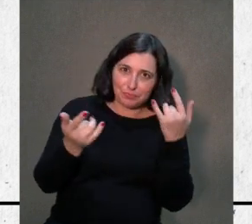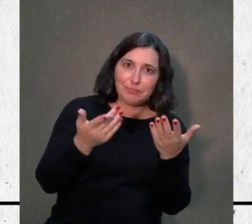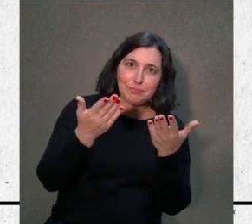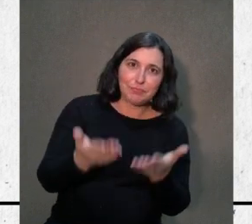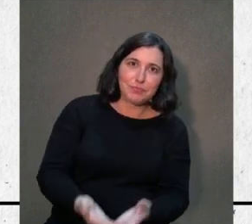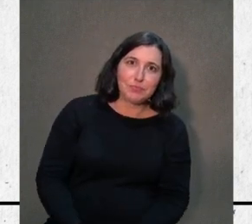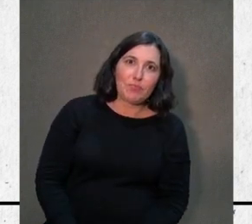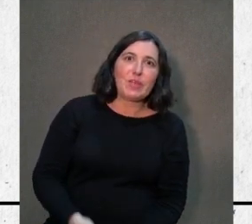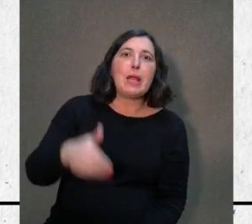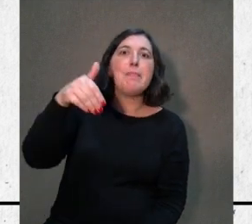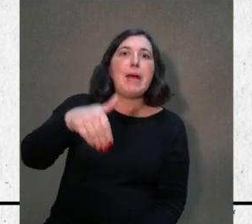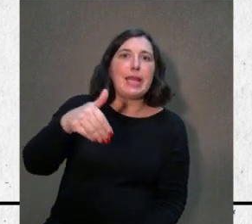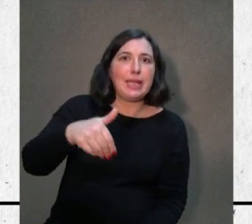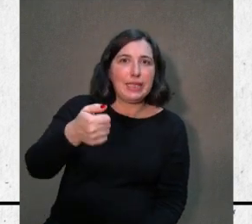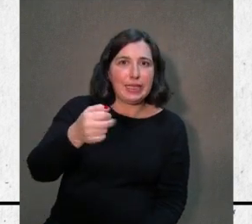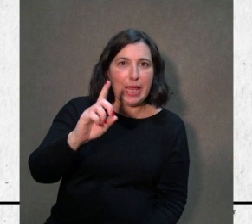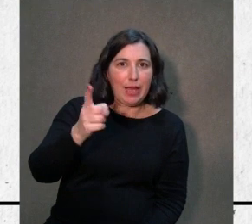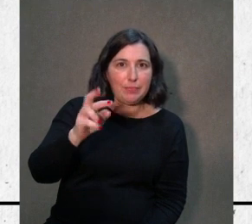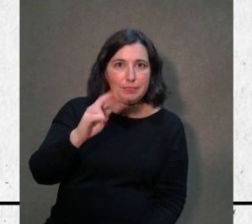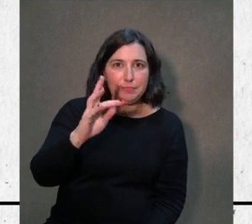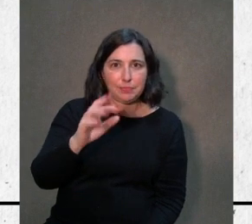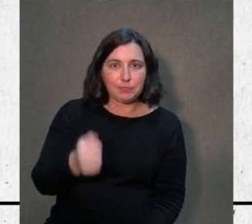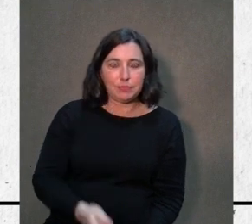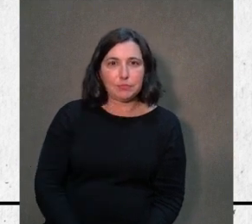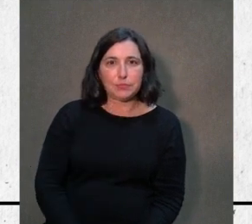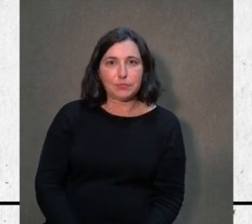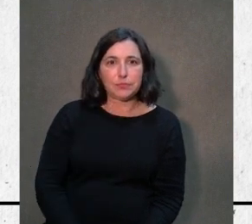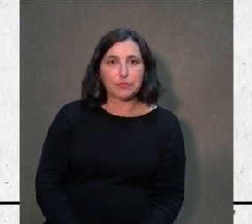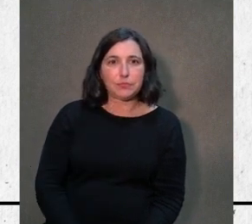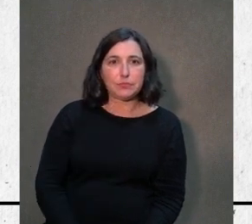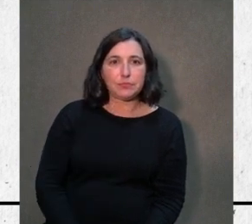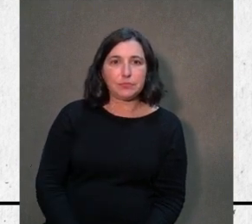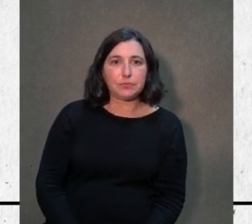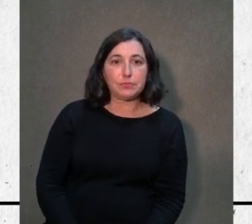arte. Bien. Ojalá que sea. Margarita.